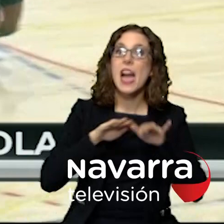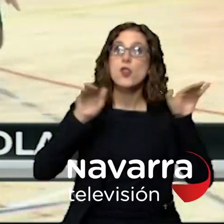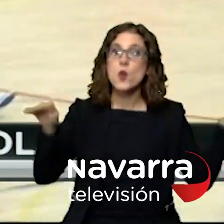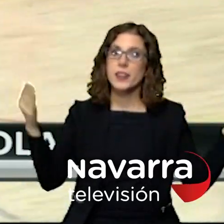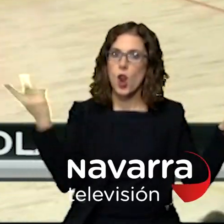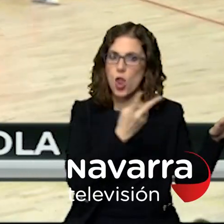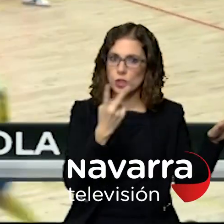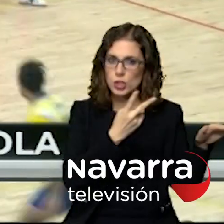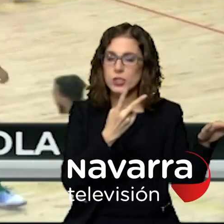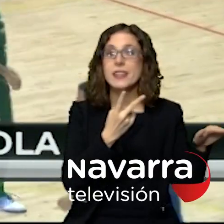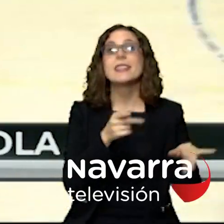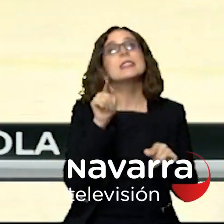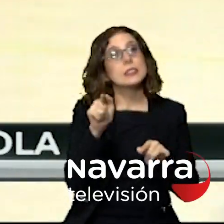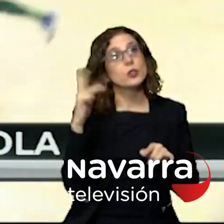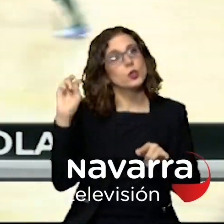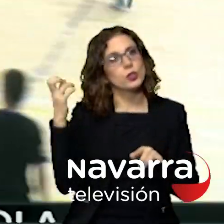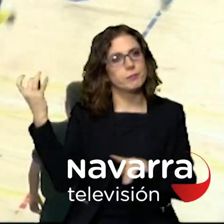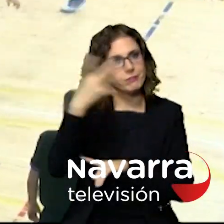victoria visitante por 3 a 4.